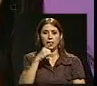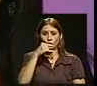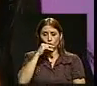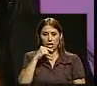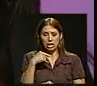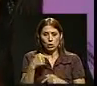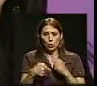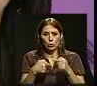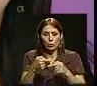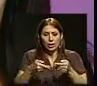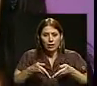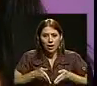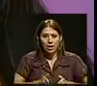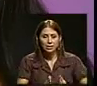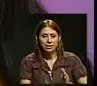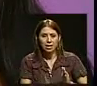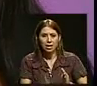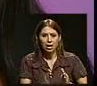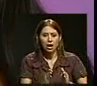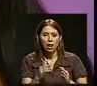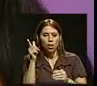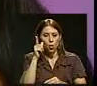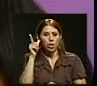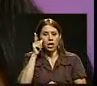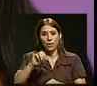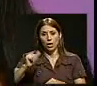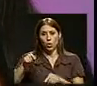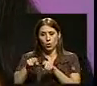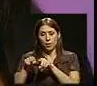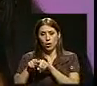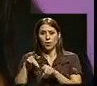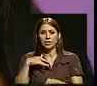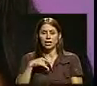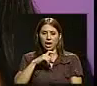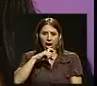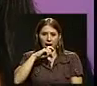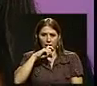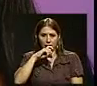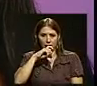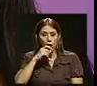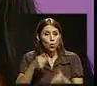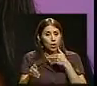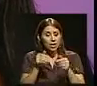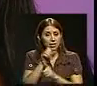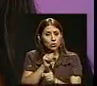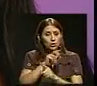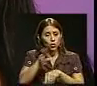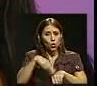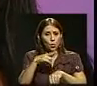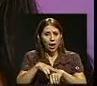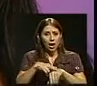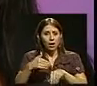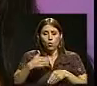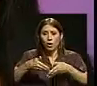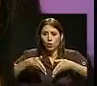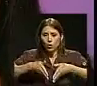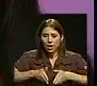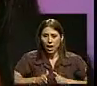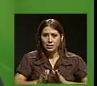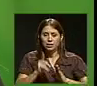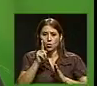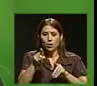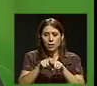nacer, por supuesto que va a generar celos, porque en cualquier situación normal, el nacimiento de un hermanito o hermanita genera